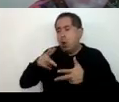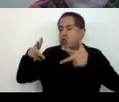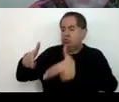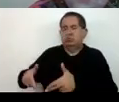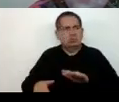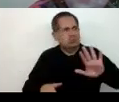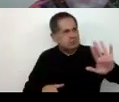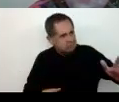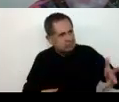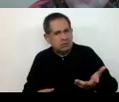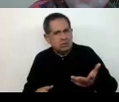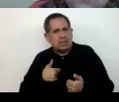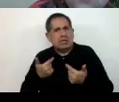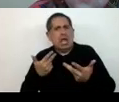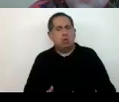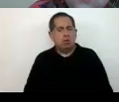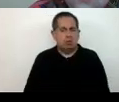evitar embarazos?